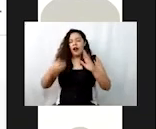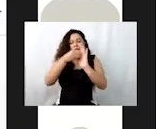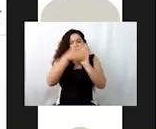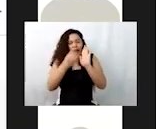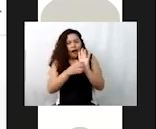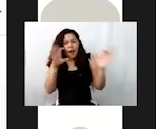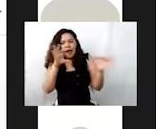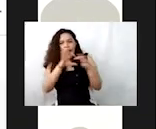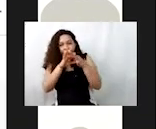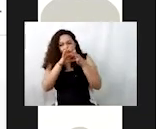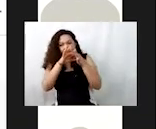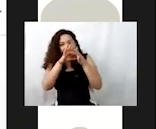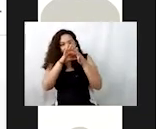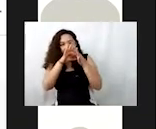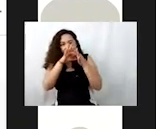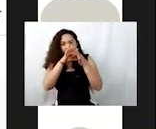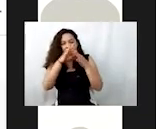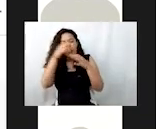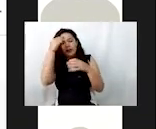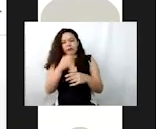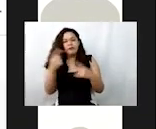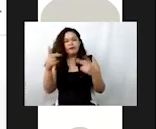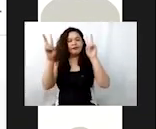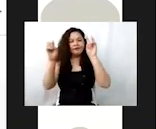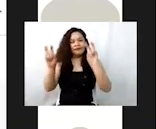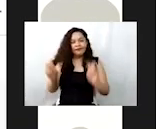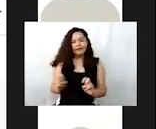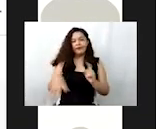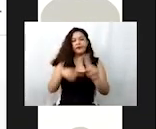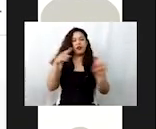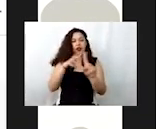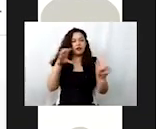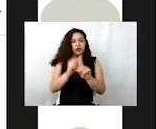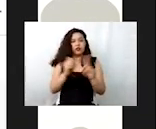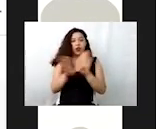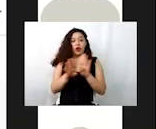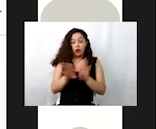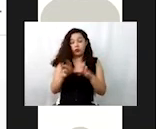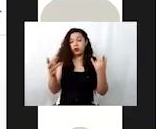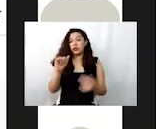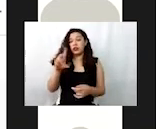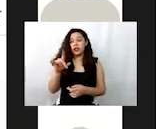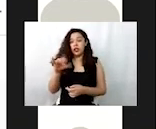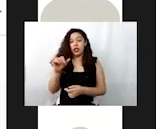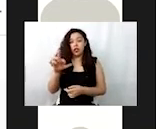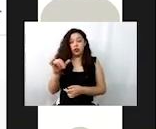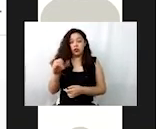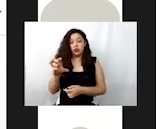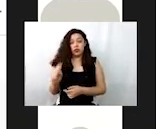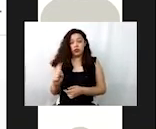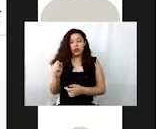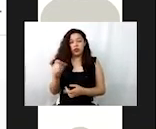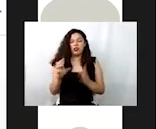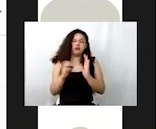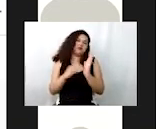está planteada, cómo están planteado el tema de los objetivos y los indicadores. Y bueno, cualquier metodología, mientras